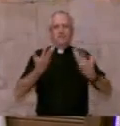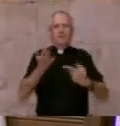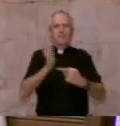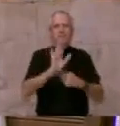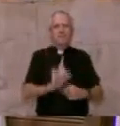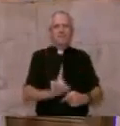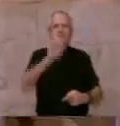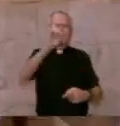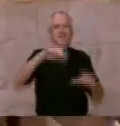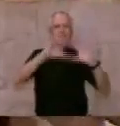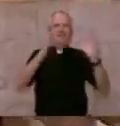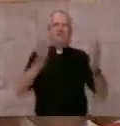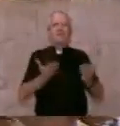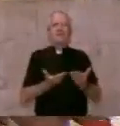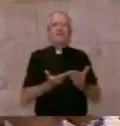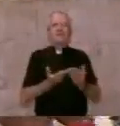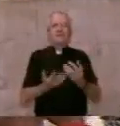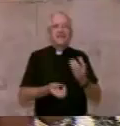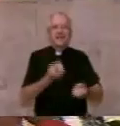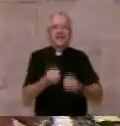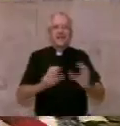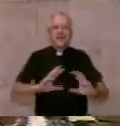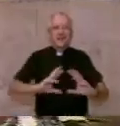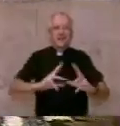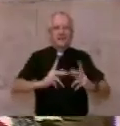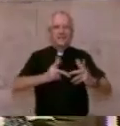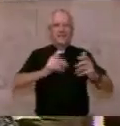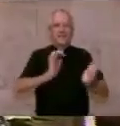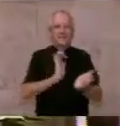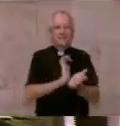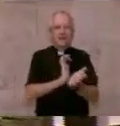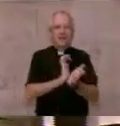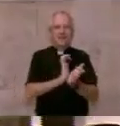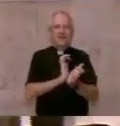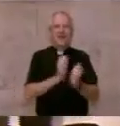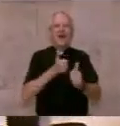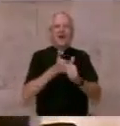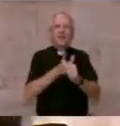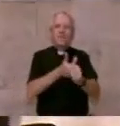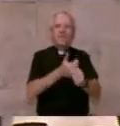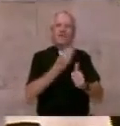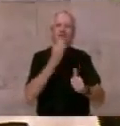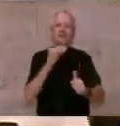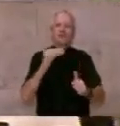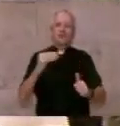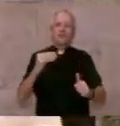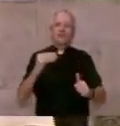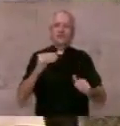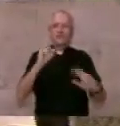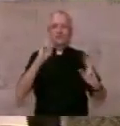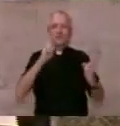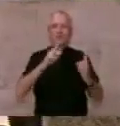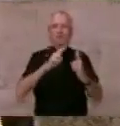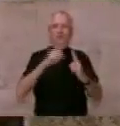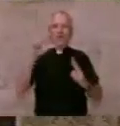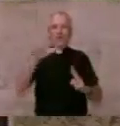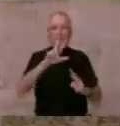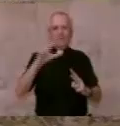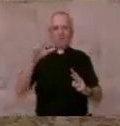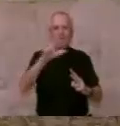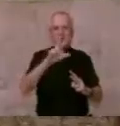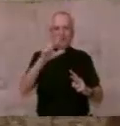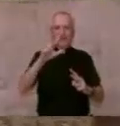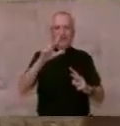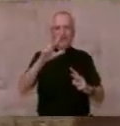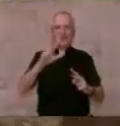Dios en el mundo y generadores de esperanza, a acompañar a los jóvenes como los que habéis conocido en la Jornada Mundial de Juventud de